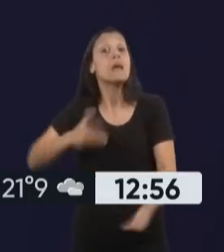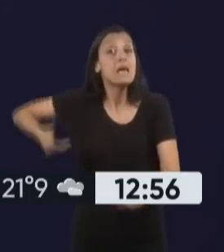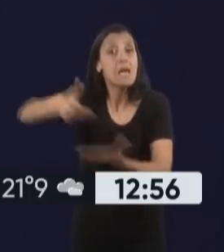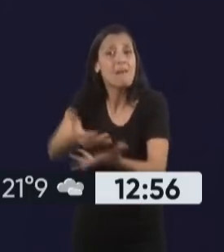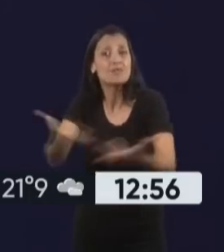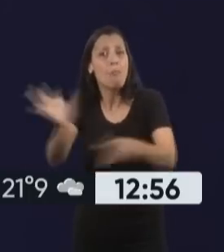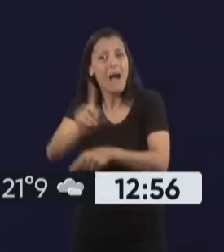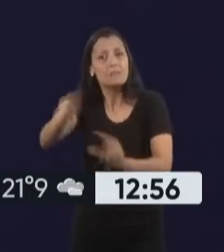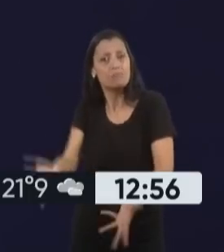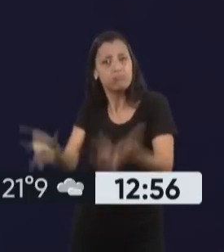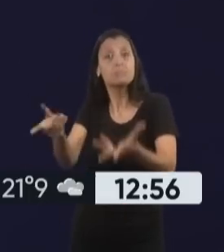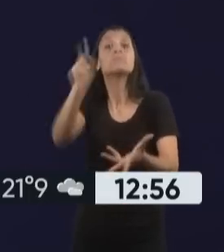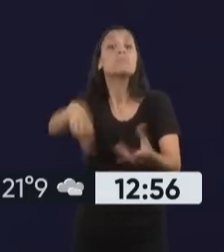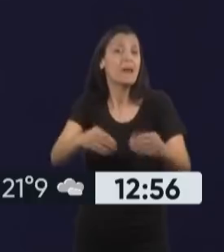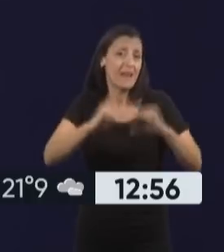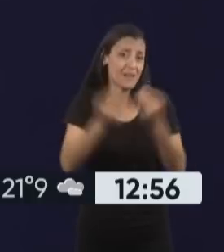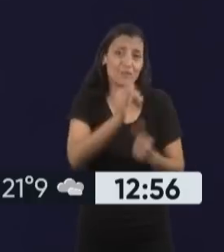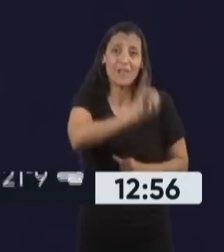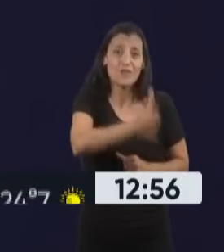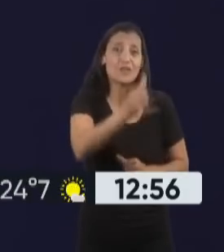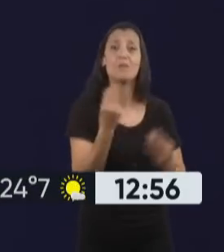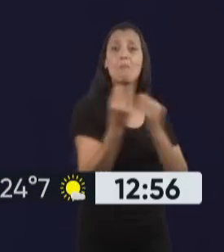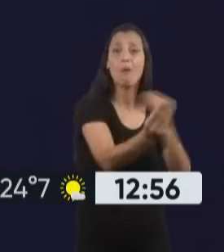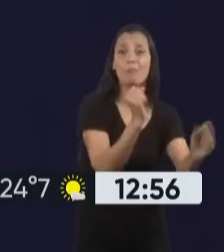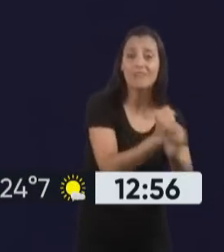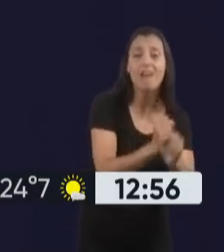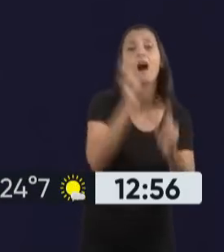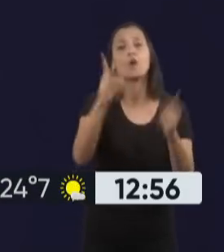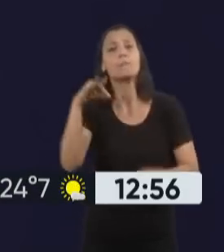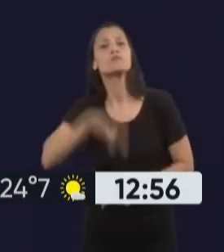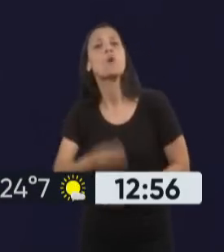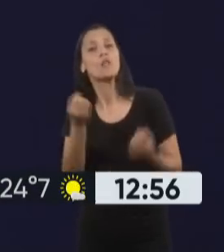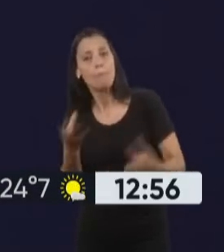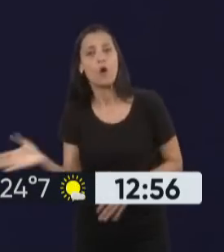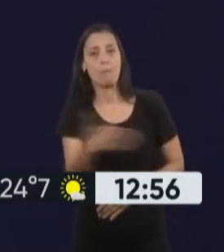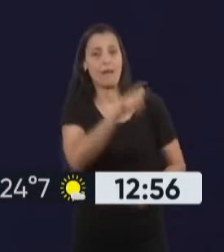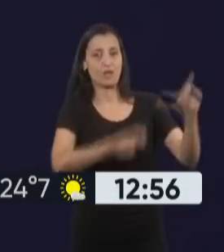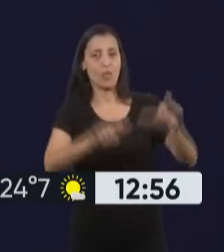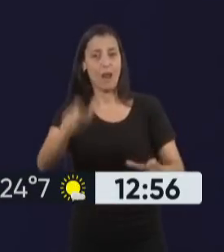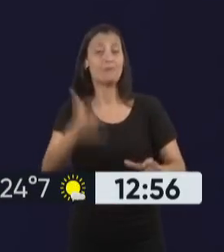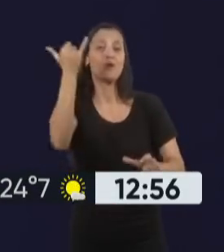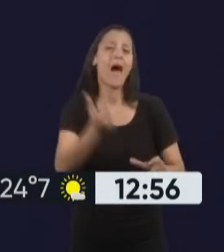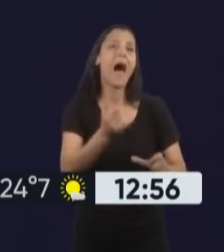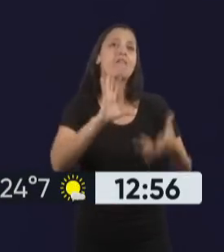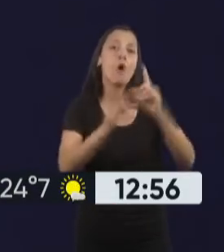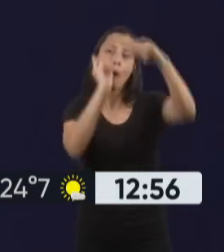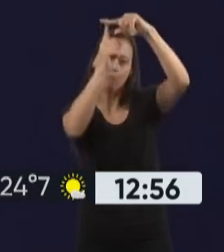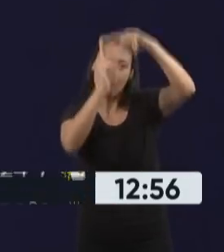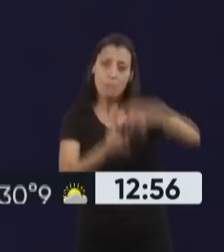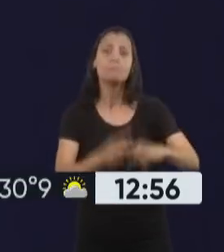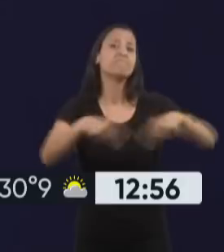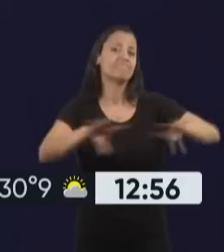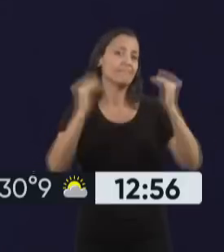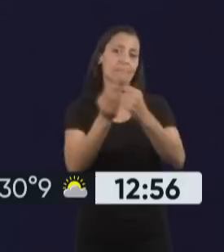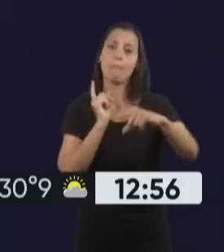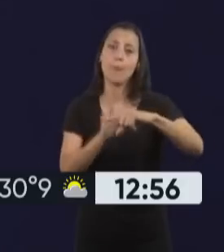implica más empleo y mejores salarios reales. Por eso es que para nosotros es muy